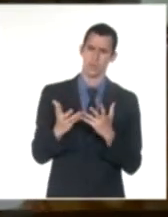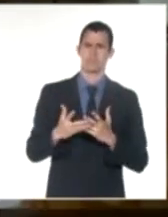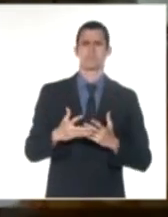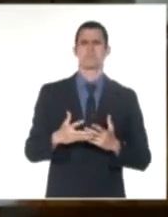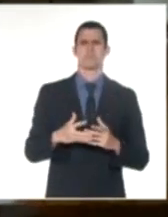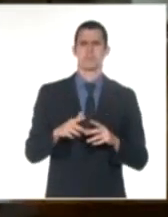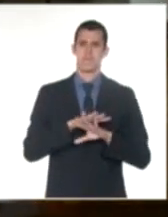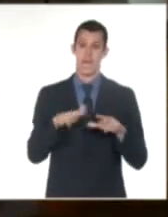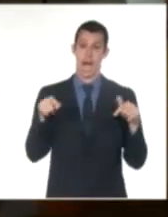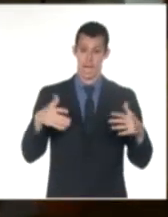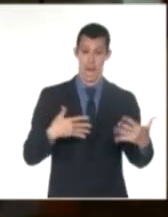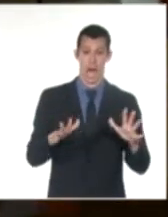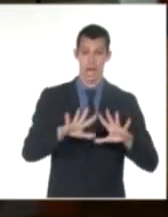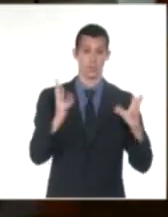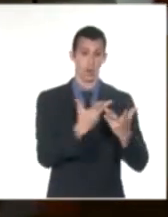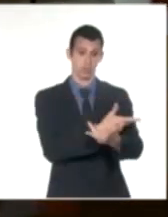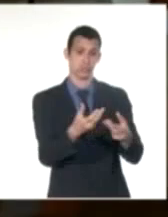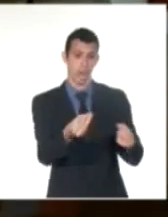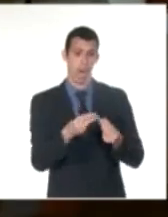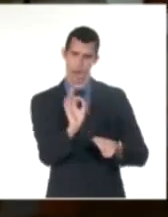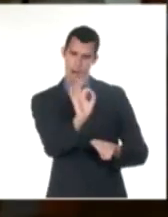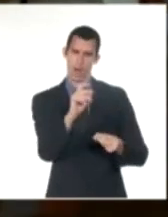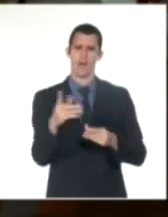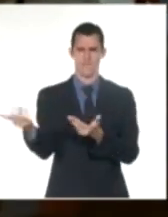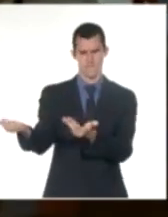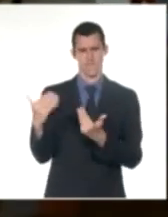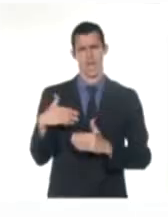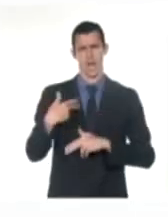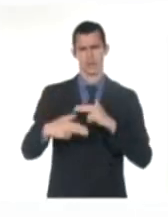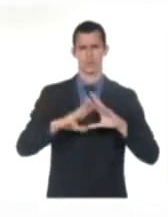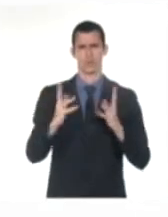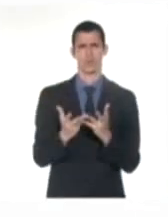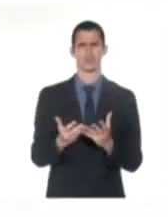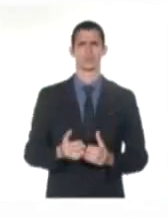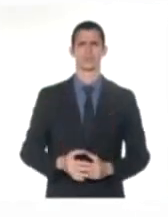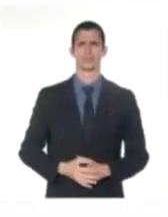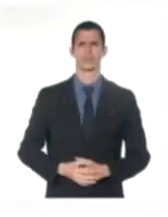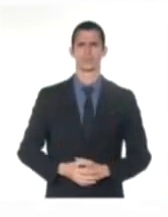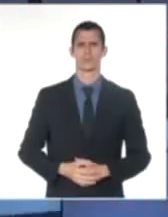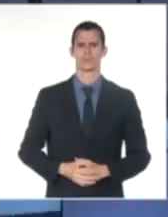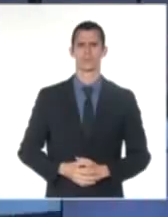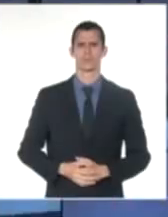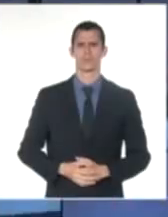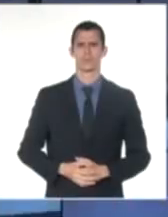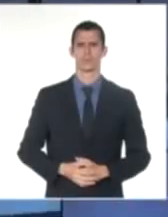días con el apoyo de la Organización Panamericana de la Salud en Paraguay.